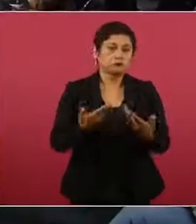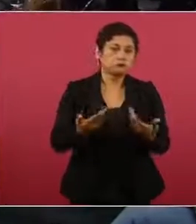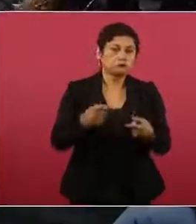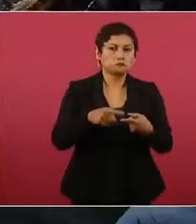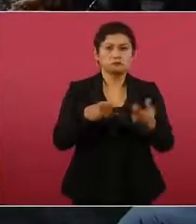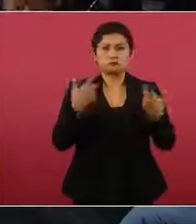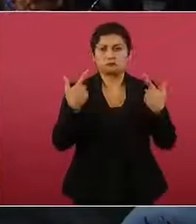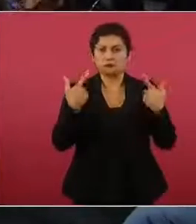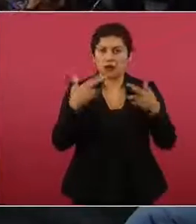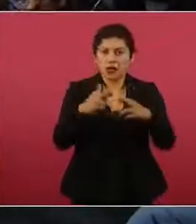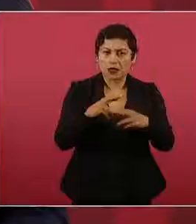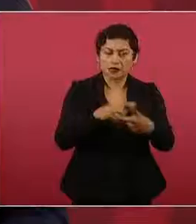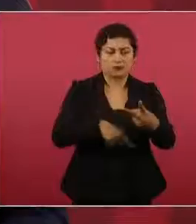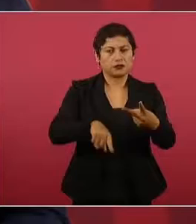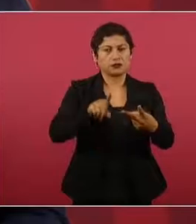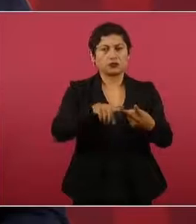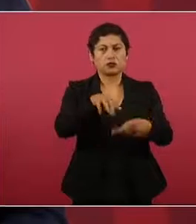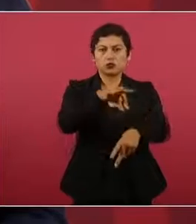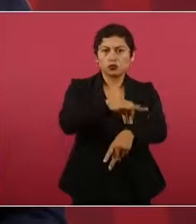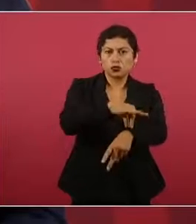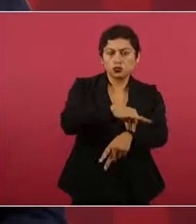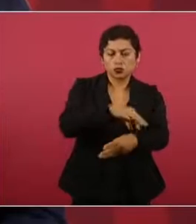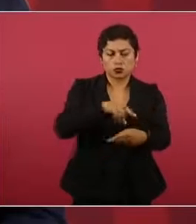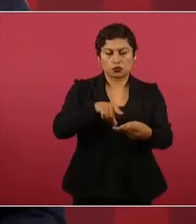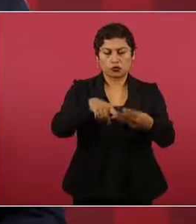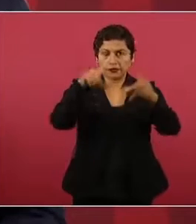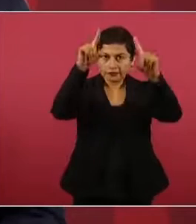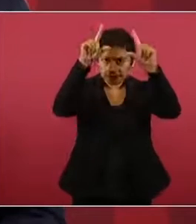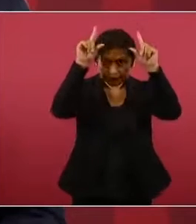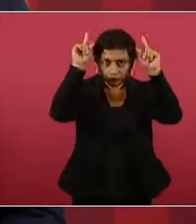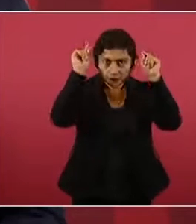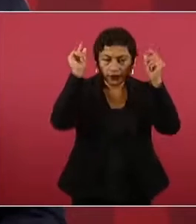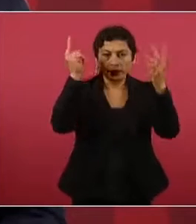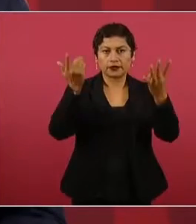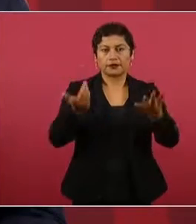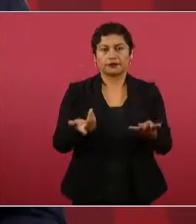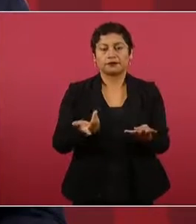maestros, médicos, enfermeras,